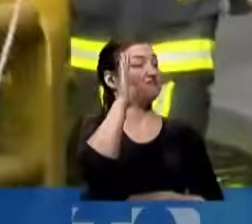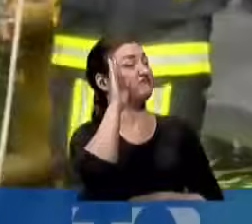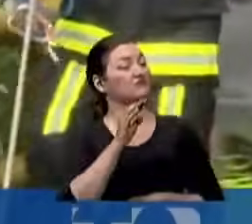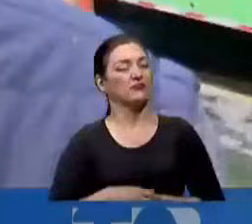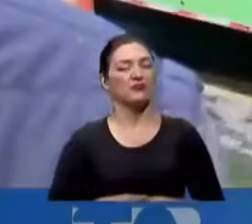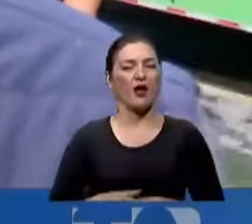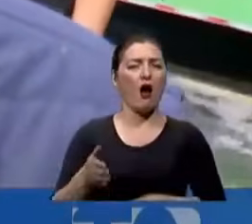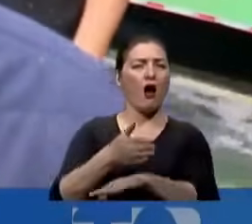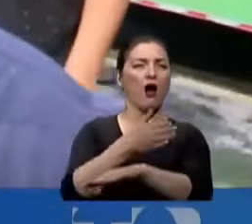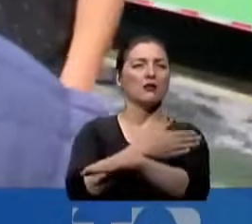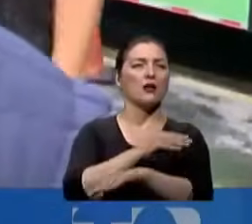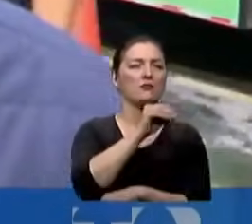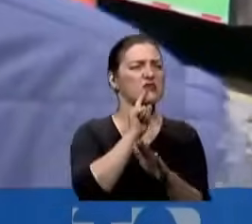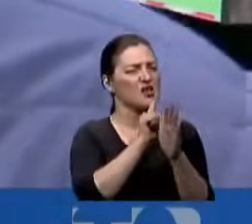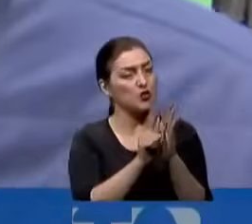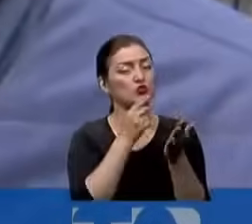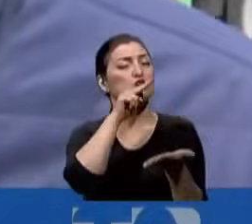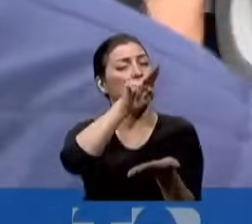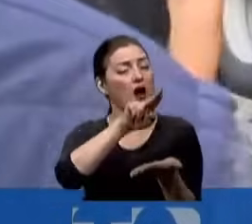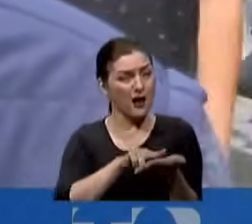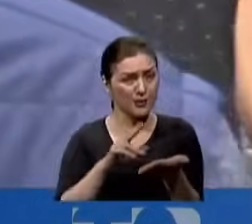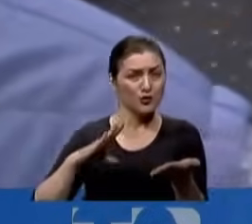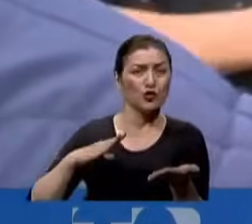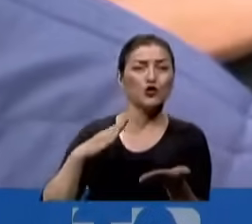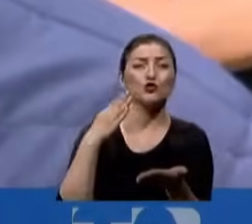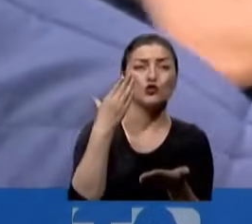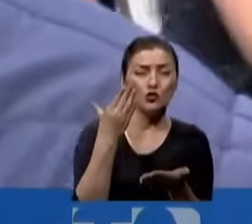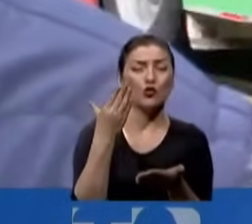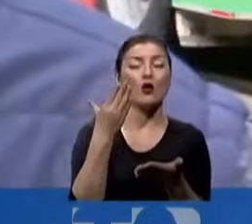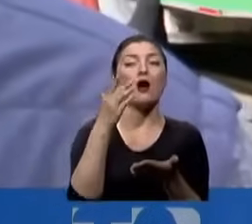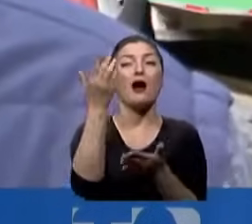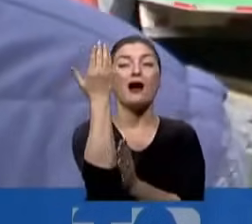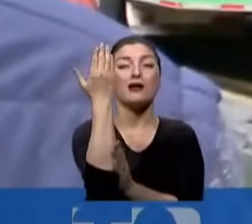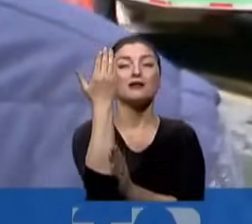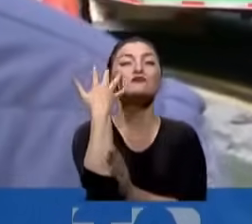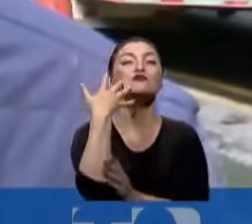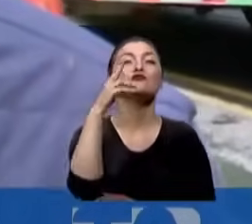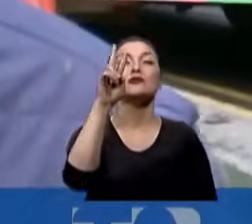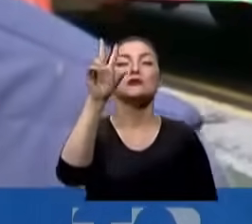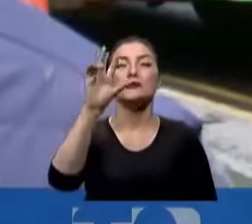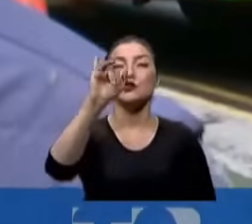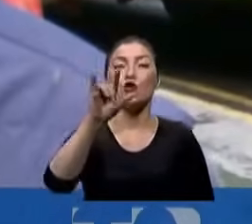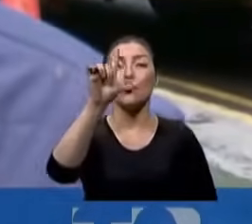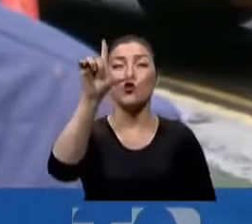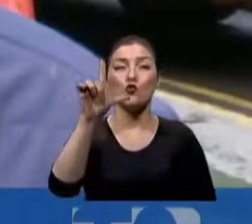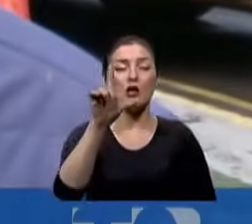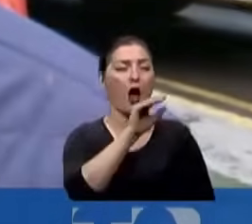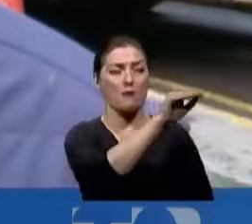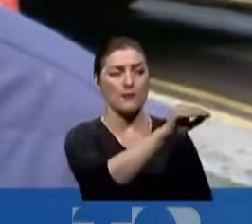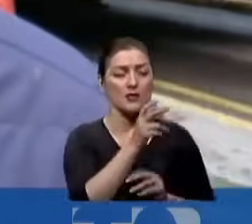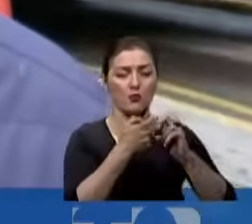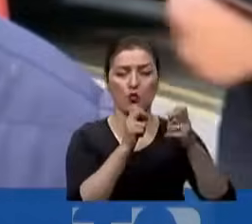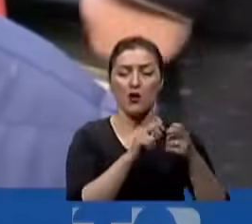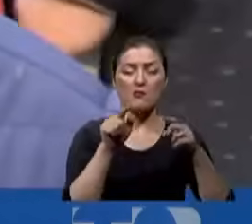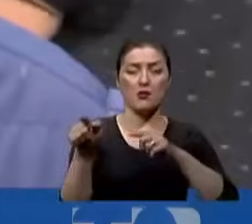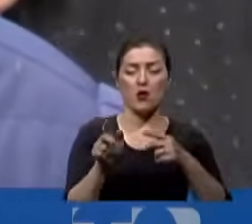ahora se reporta. Sí, nosotros en una carta dirigida al señor alcalde el 23 de junio, advertimos de este problema que va a